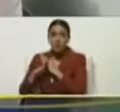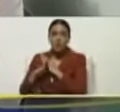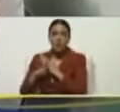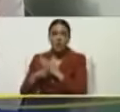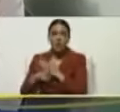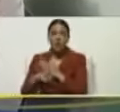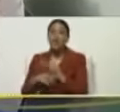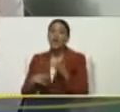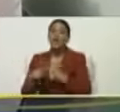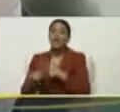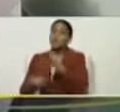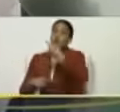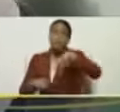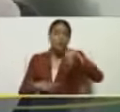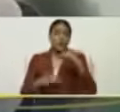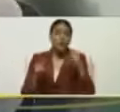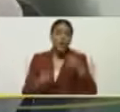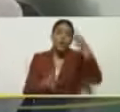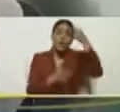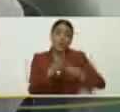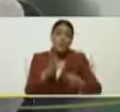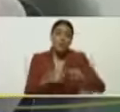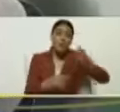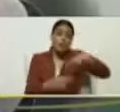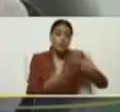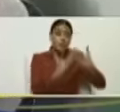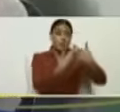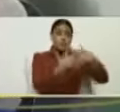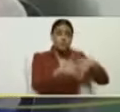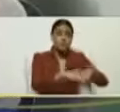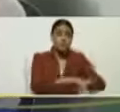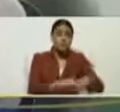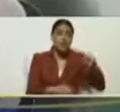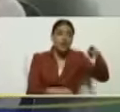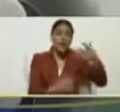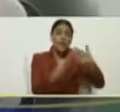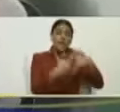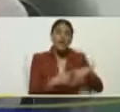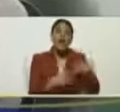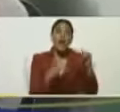le prohíben. Las refinerías venezolanas son ingeniería gringa.